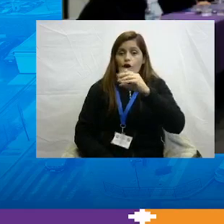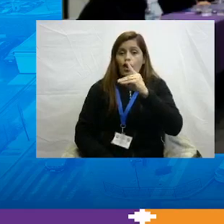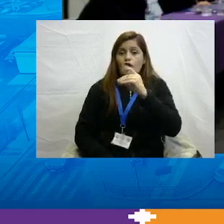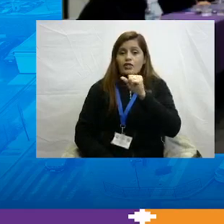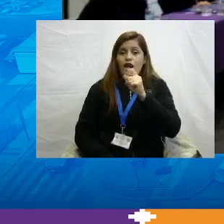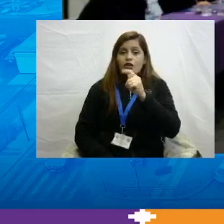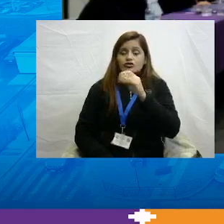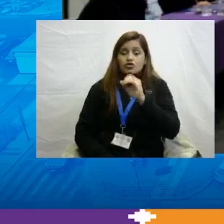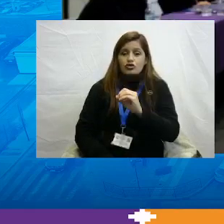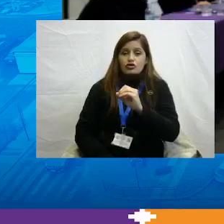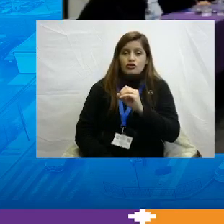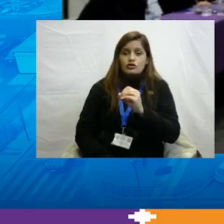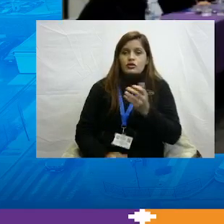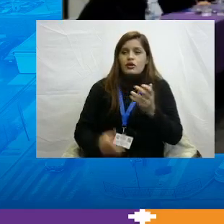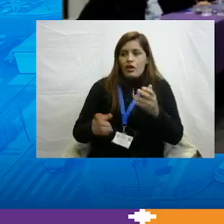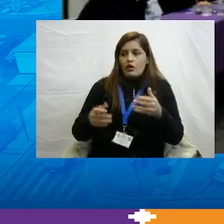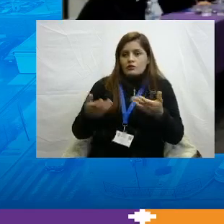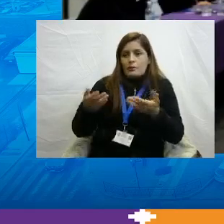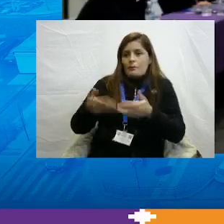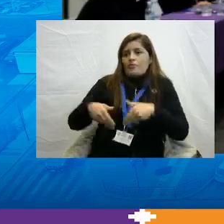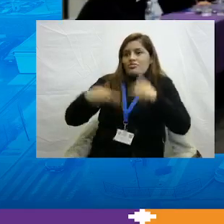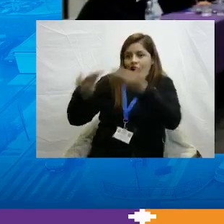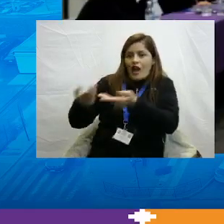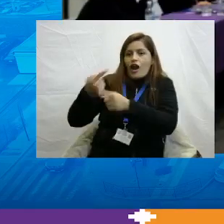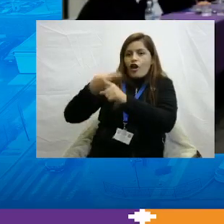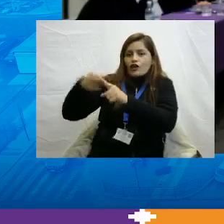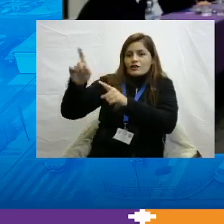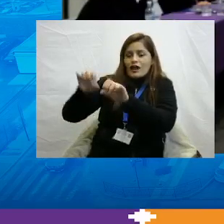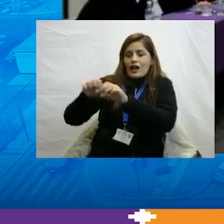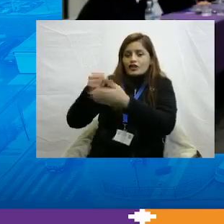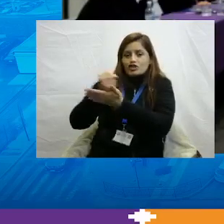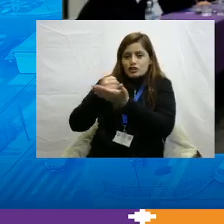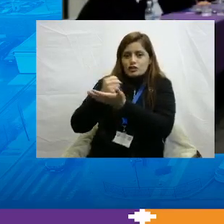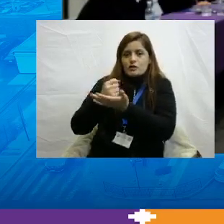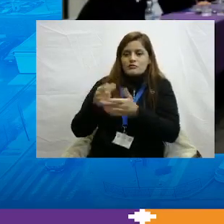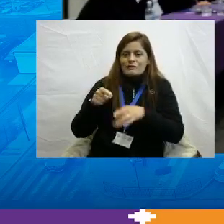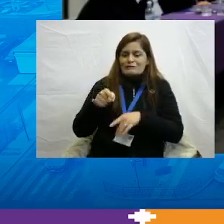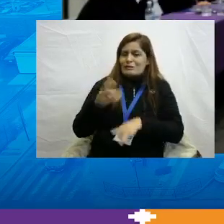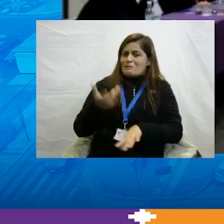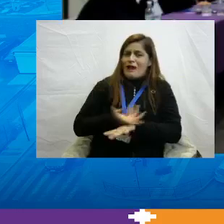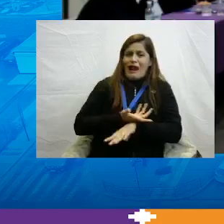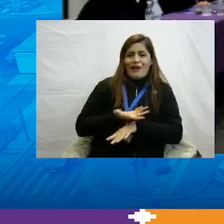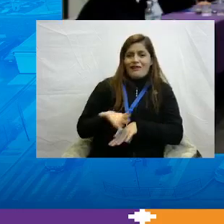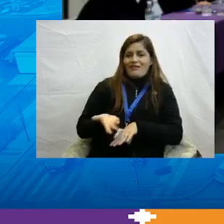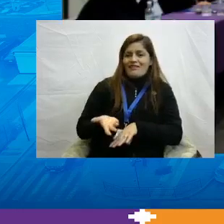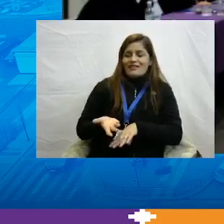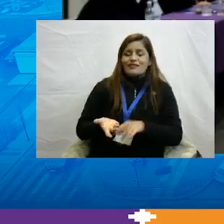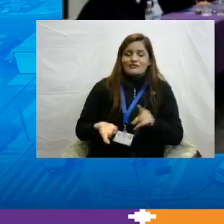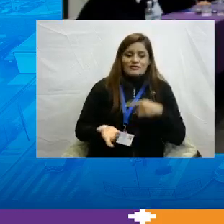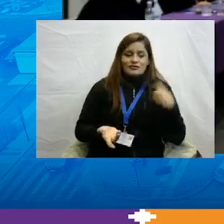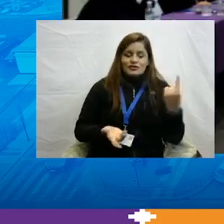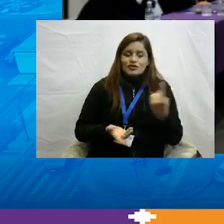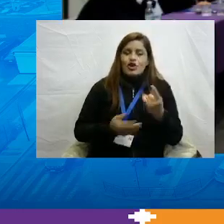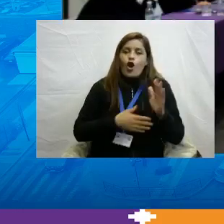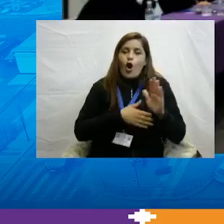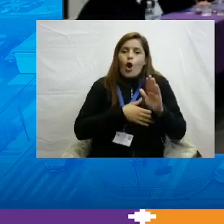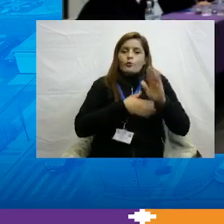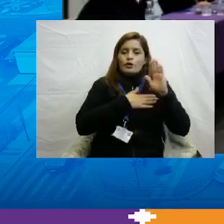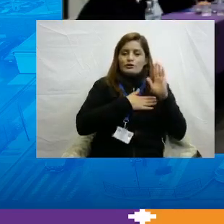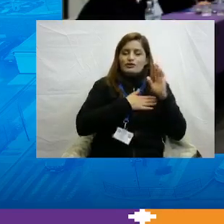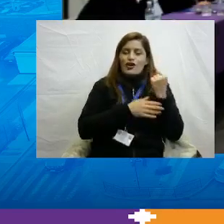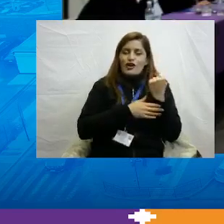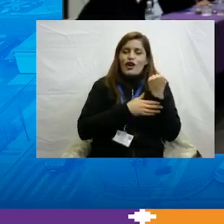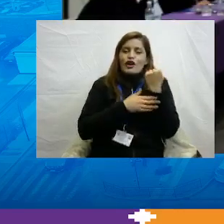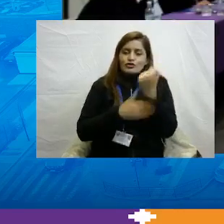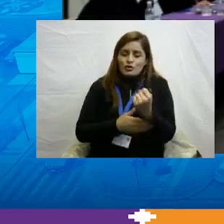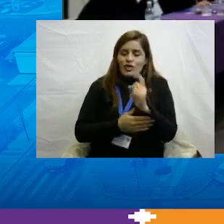la constructora, está en pésimas condiciones, pero que esto también va en asumir el compromiso de ayuda que se dio en aquel